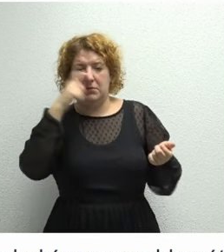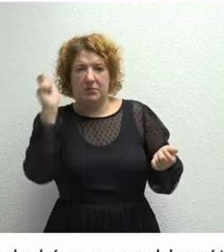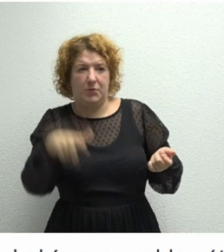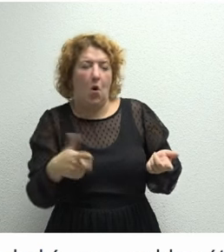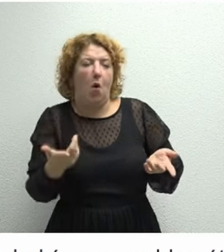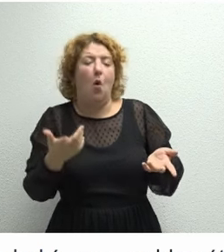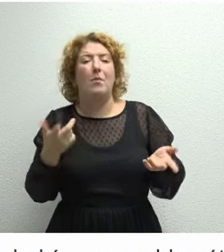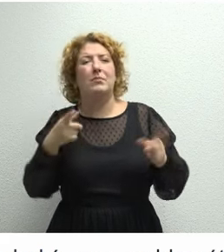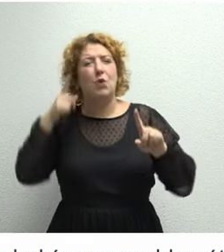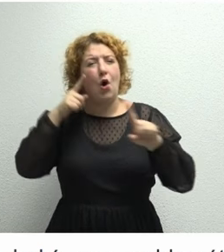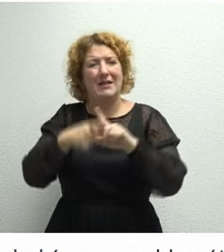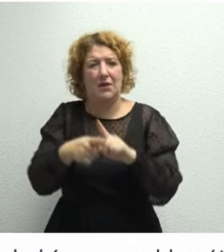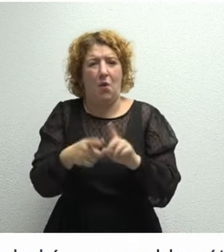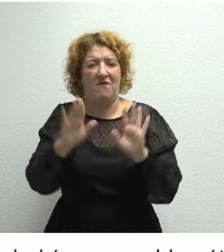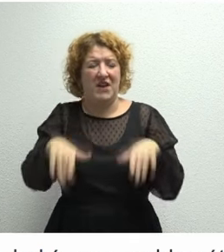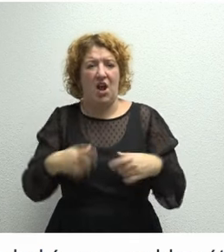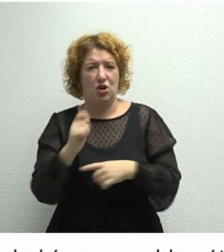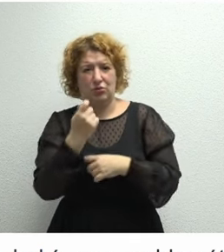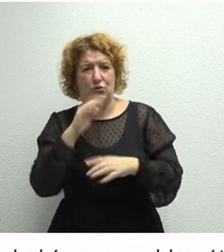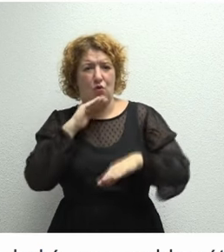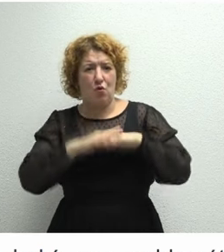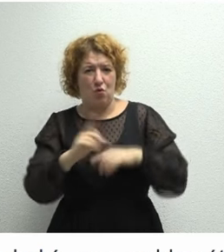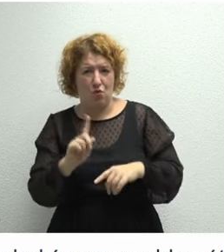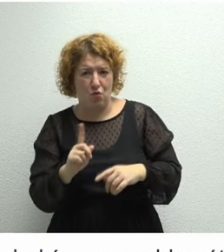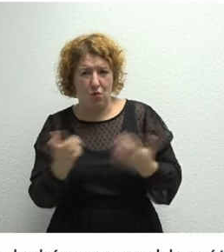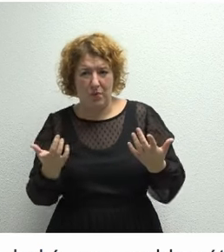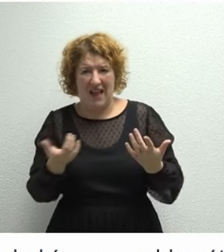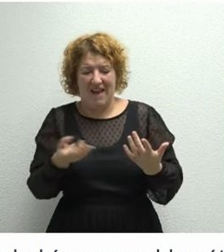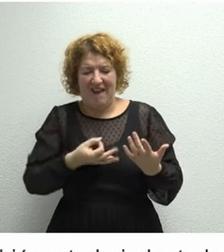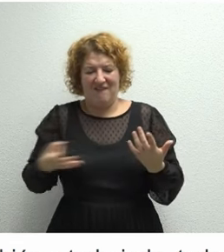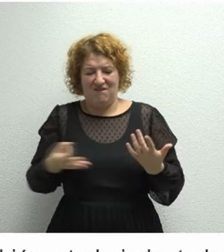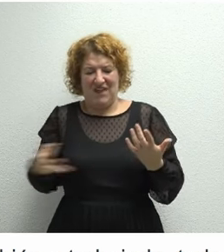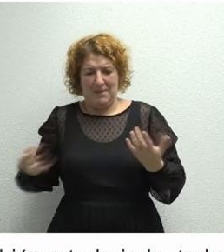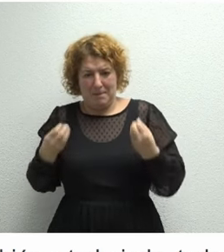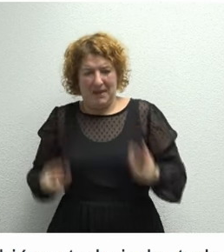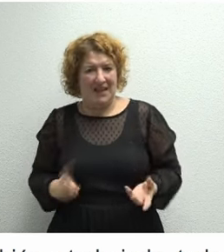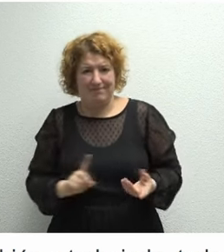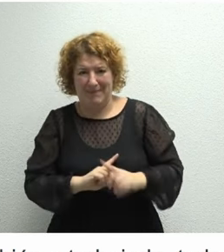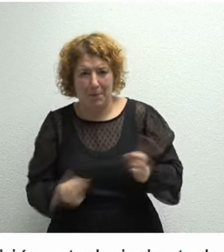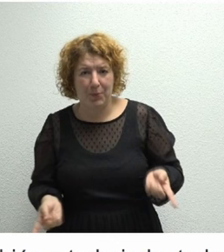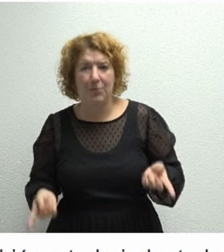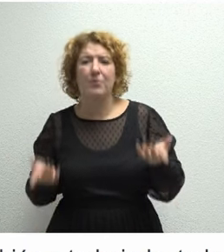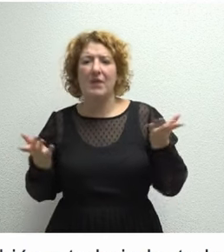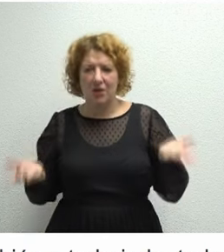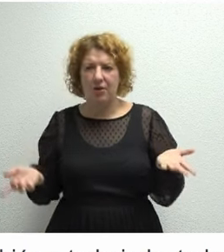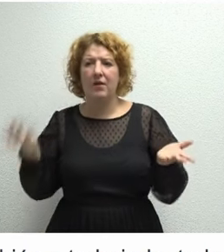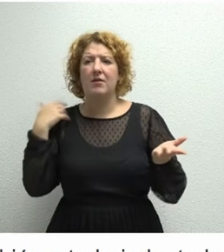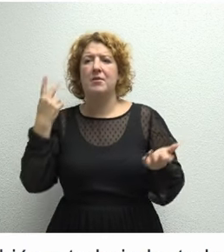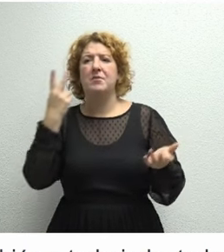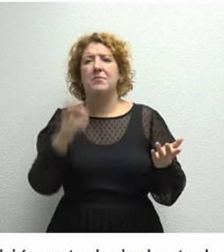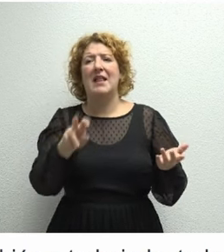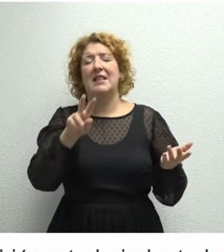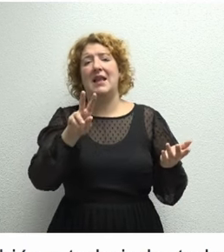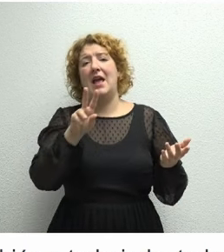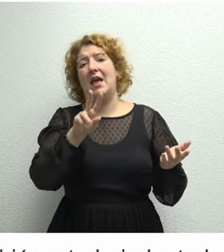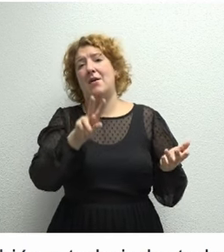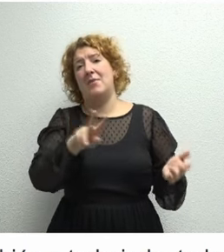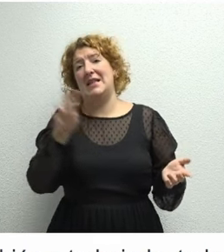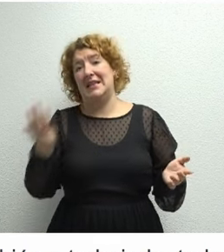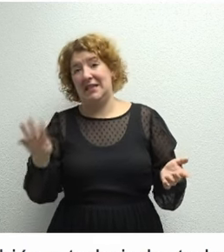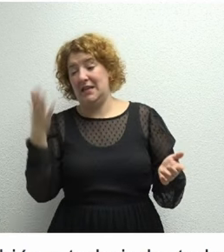eficacia que queríamos darle y fue por lo que en 2023 bueno la semana pasada se llevaron a cabo estas jornadas